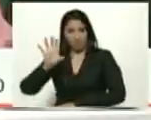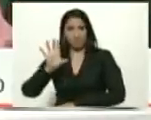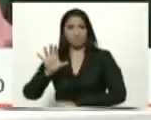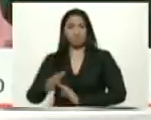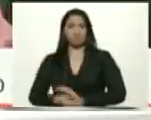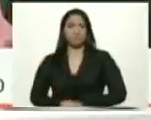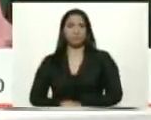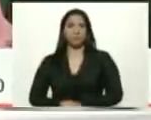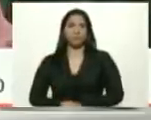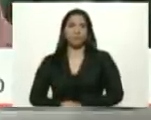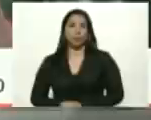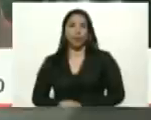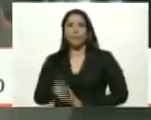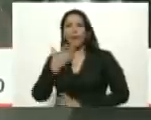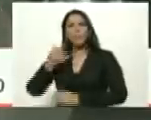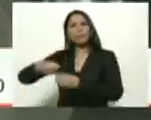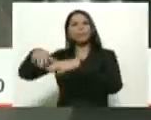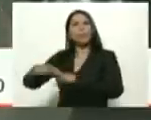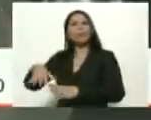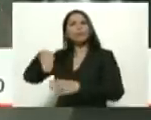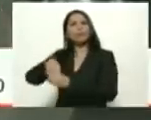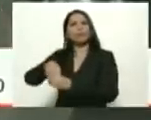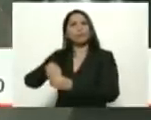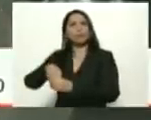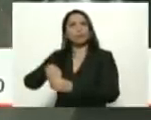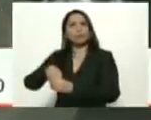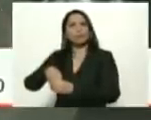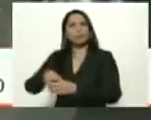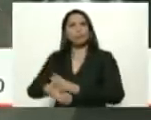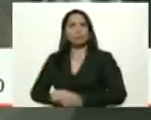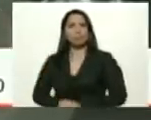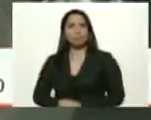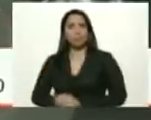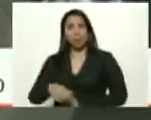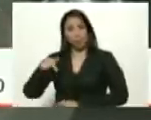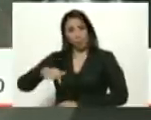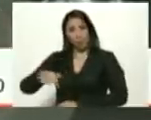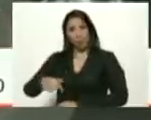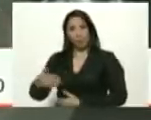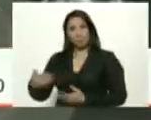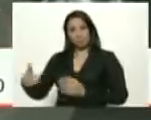de levantar la cuarentena. Hoy me enviaron a mí